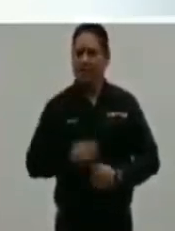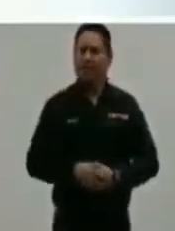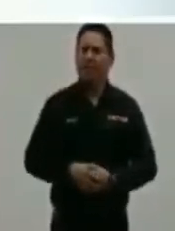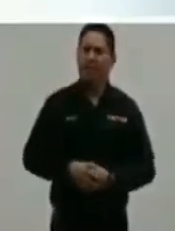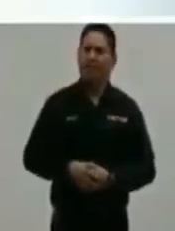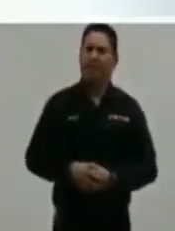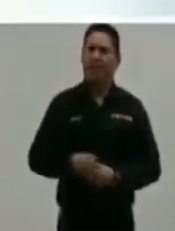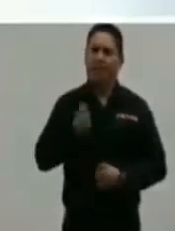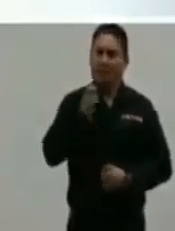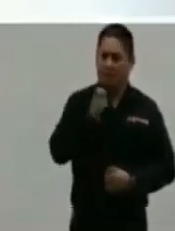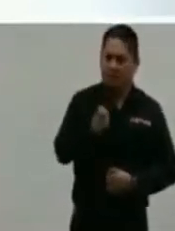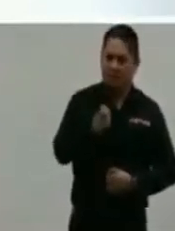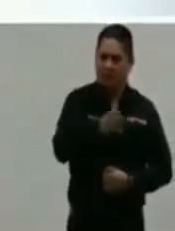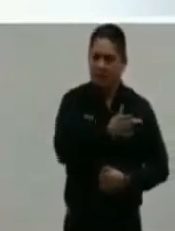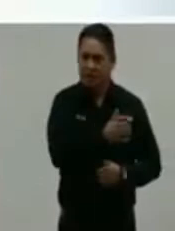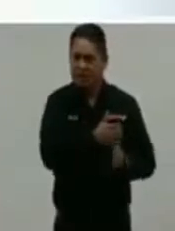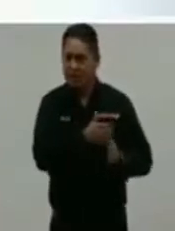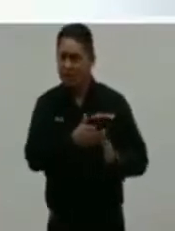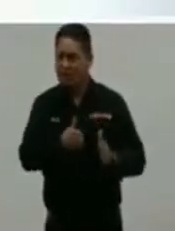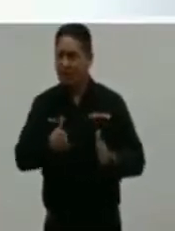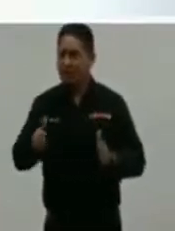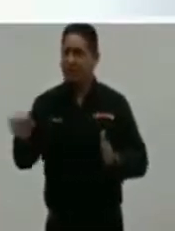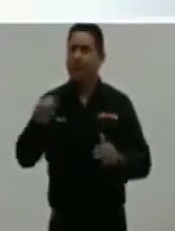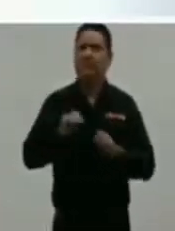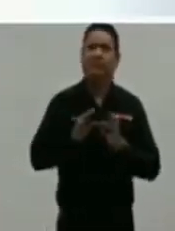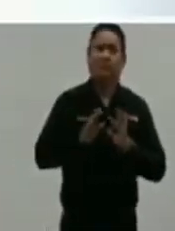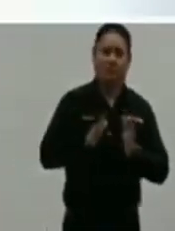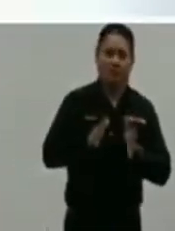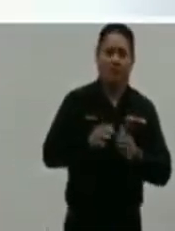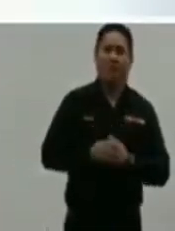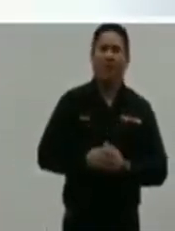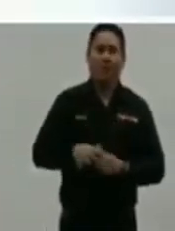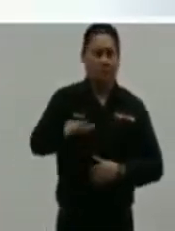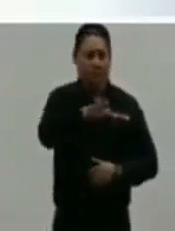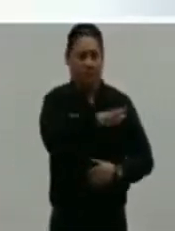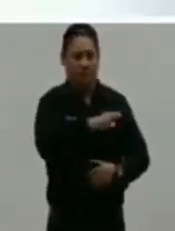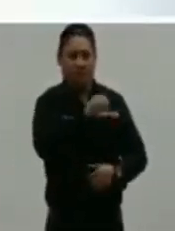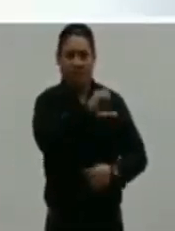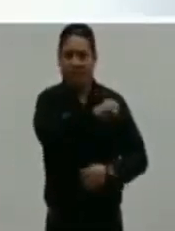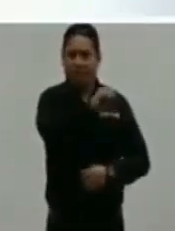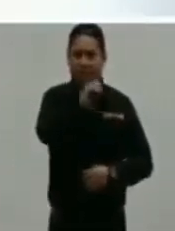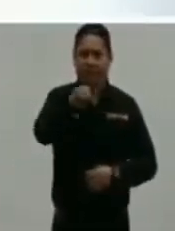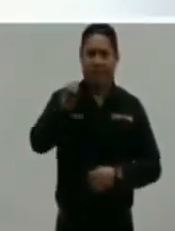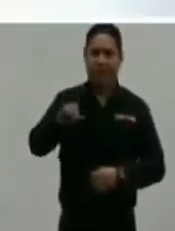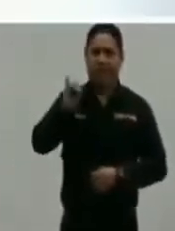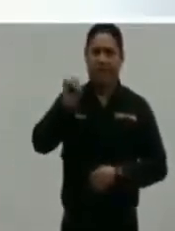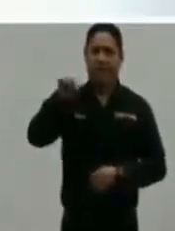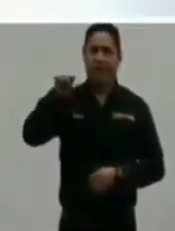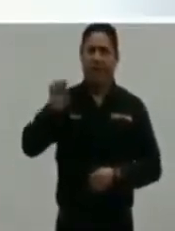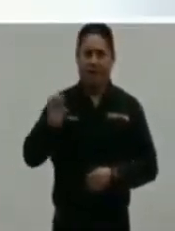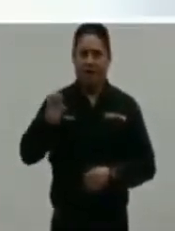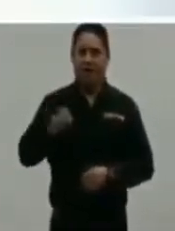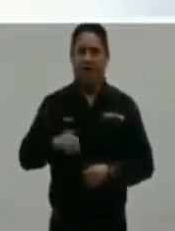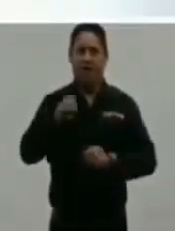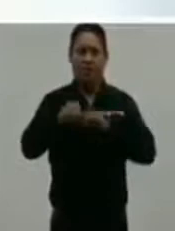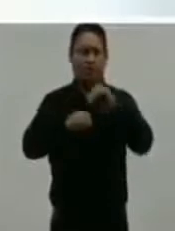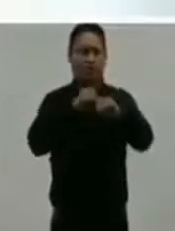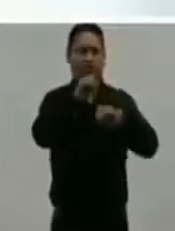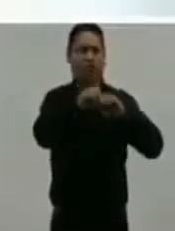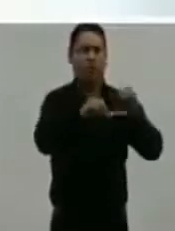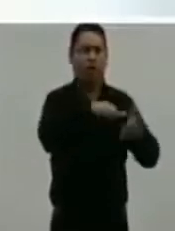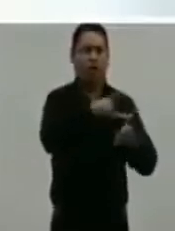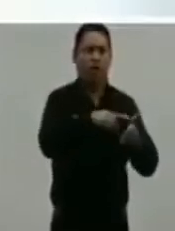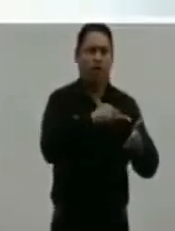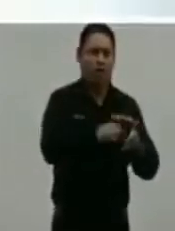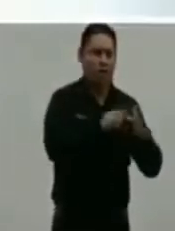En ese tiempo, pues los funcionarios darán el acompañamiento a los consejos distritales del INE, al recorrido de los lugares donde se